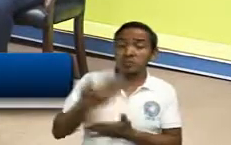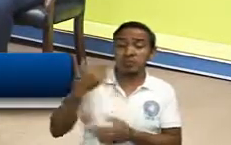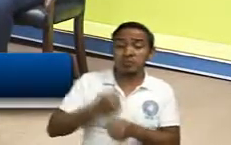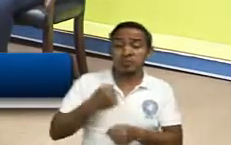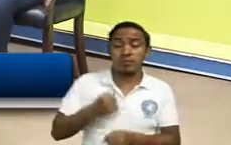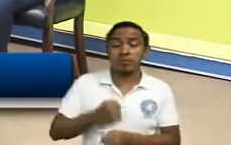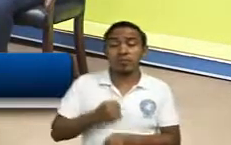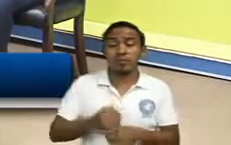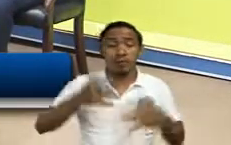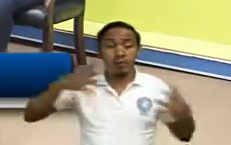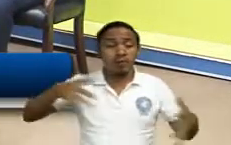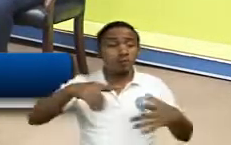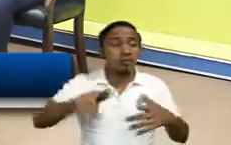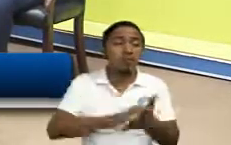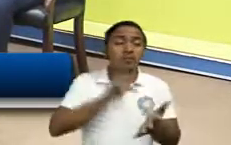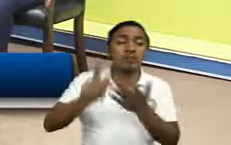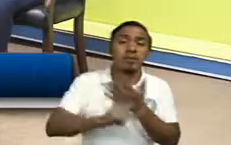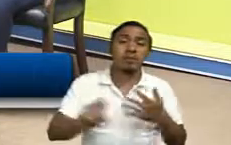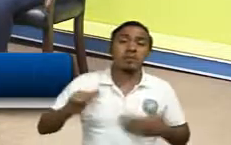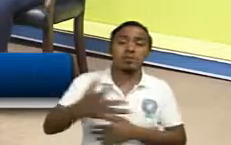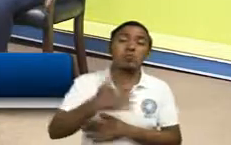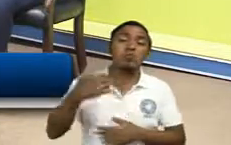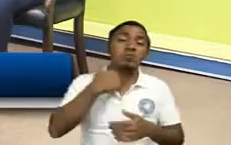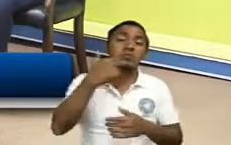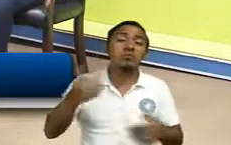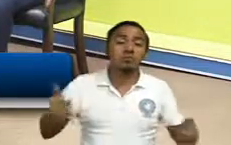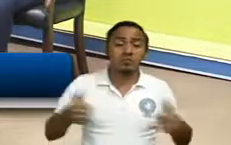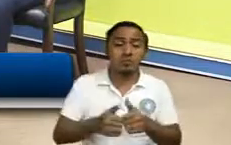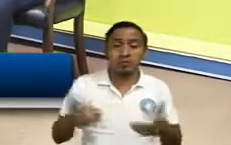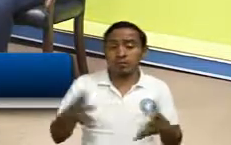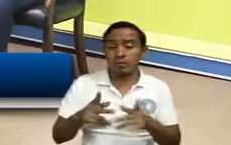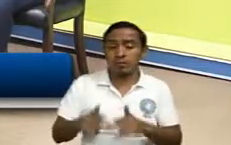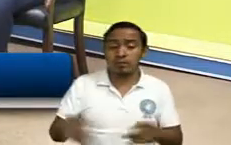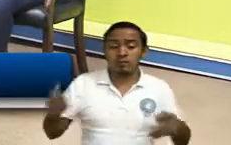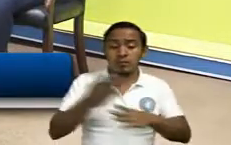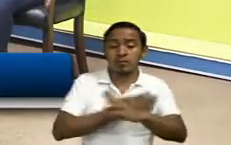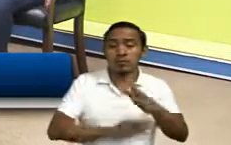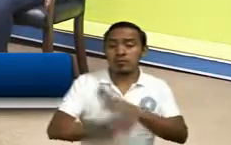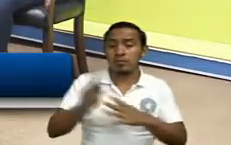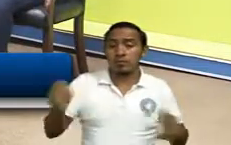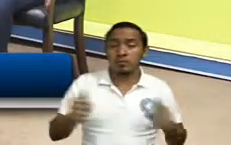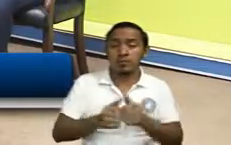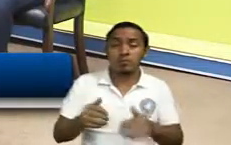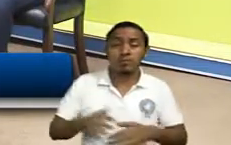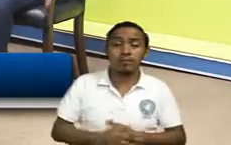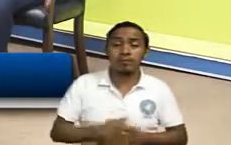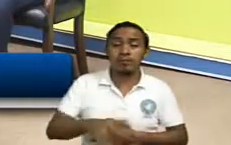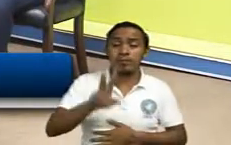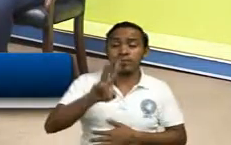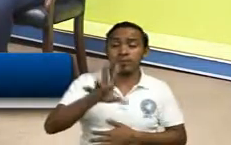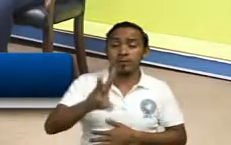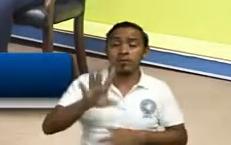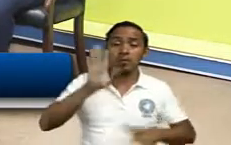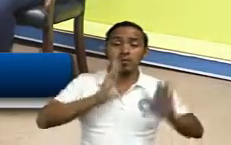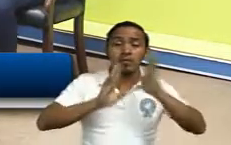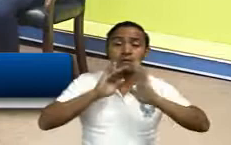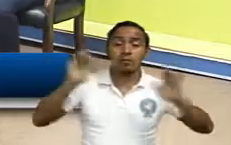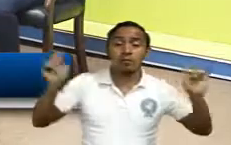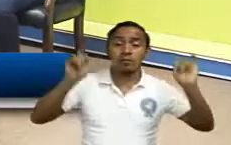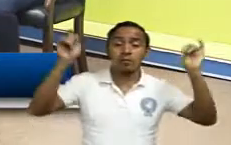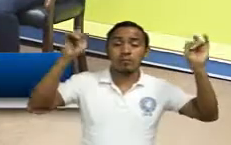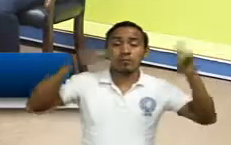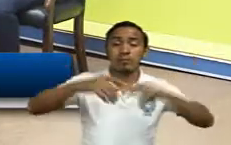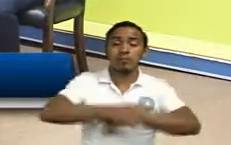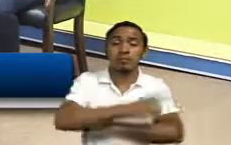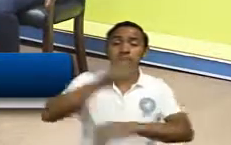haciendo en el programa, gracias, Todos con Voz a favor de las personas con discapacidad. Pues este 25 de agosto se celebra